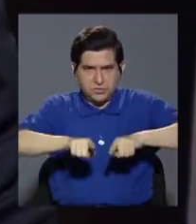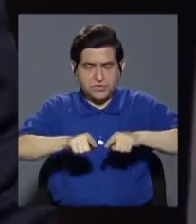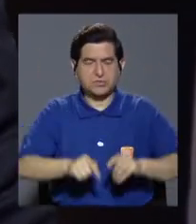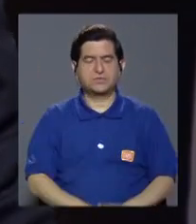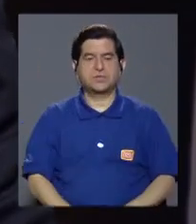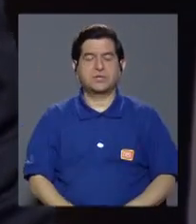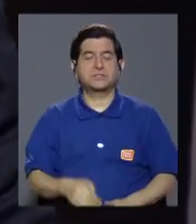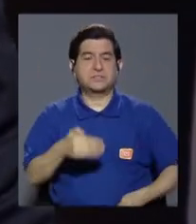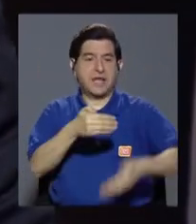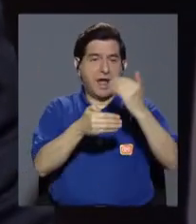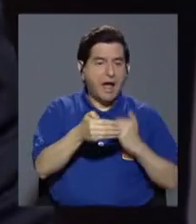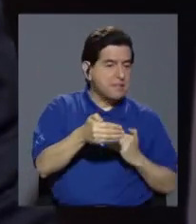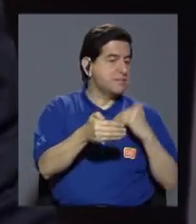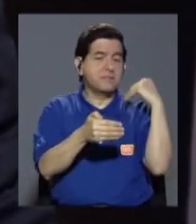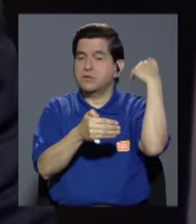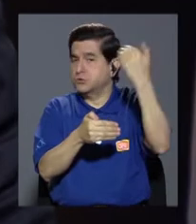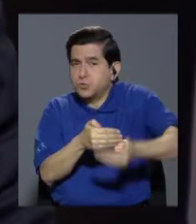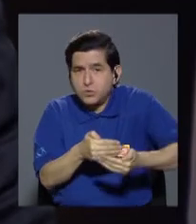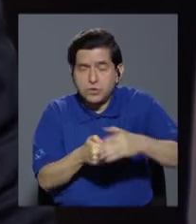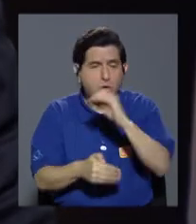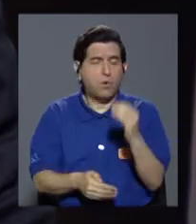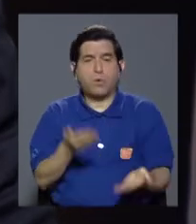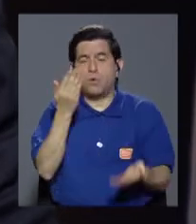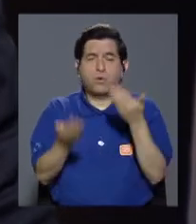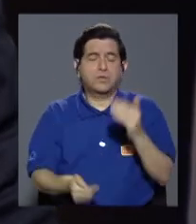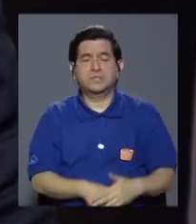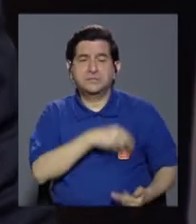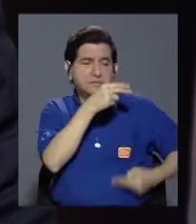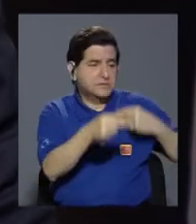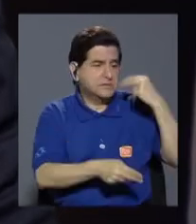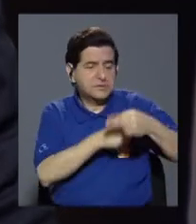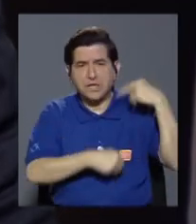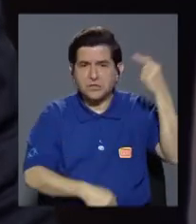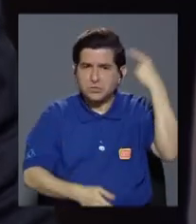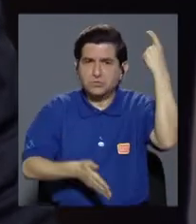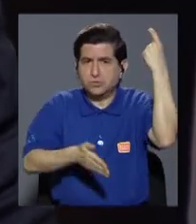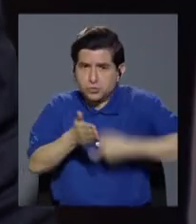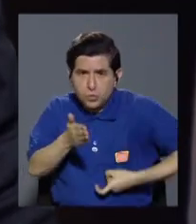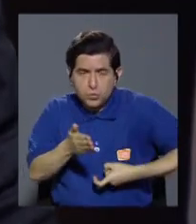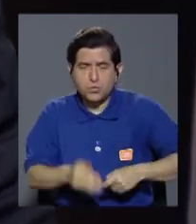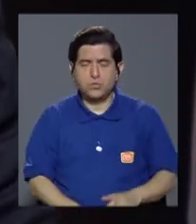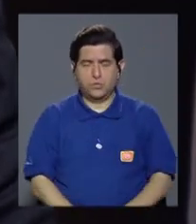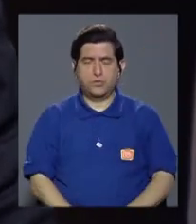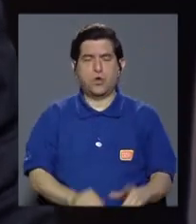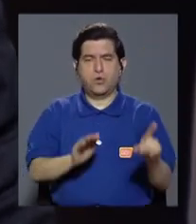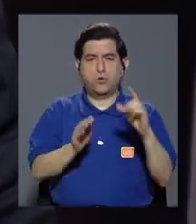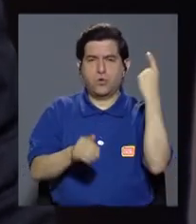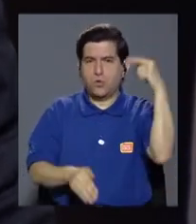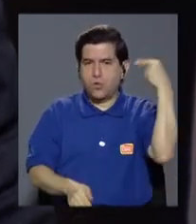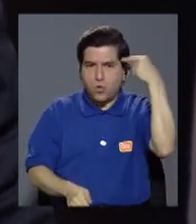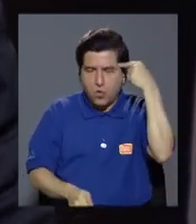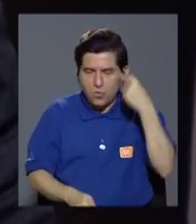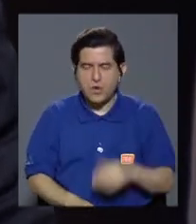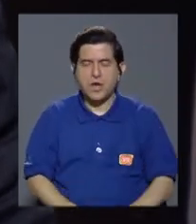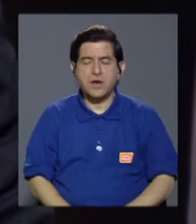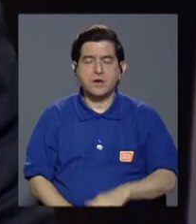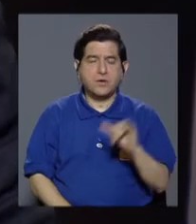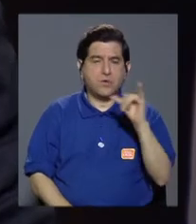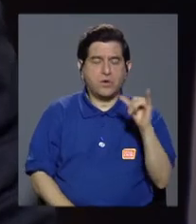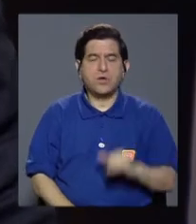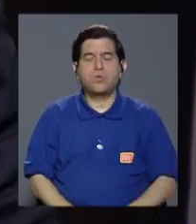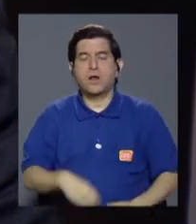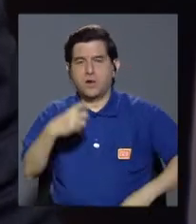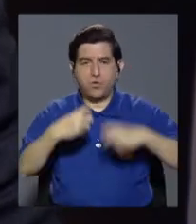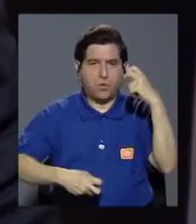posterioridad o con posterioridad o que son el legado de un gobierno autoritario de una dictadura o como en el caso de colombia en conflicto armado